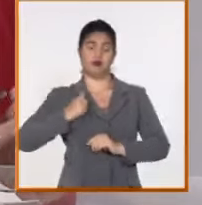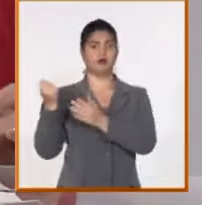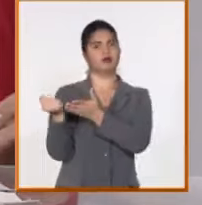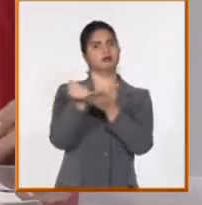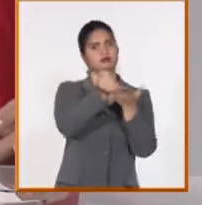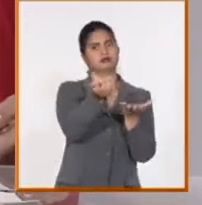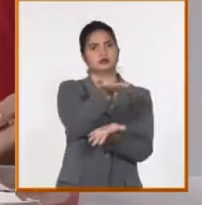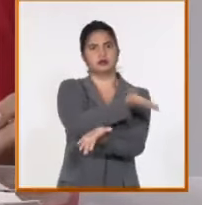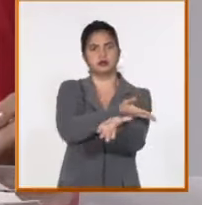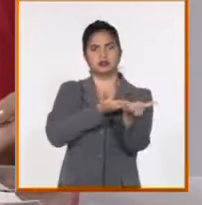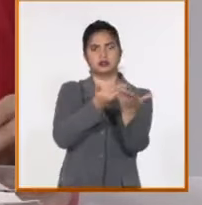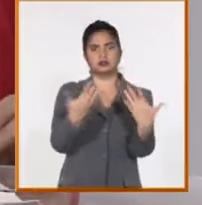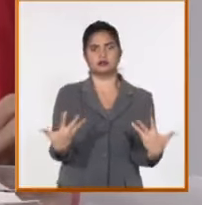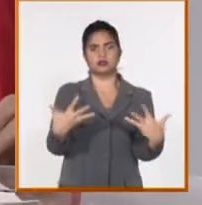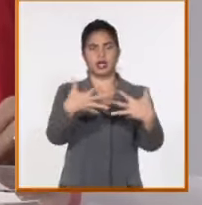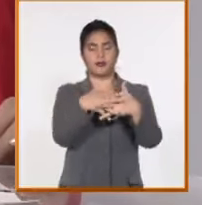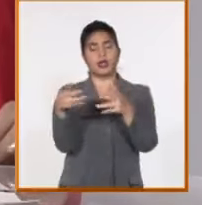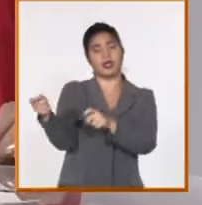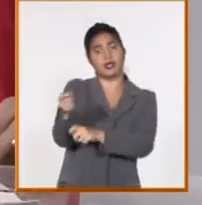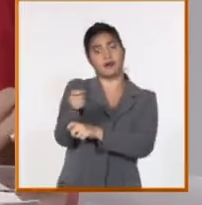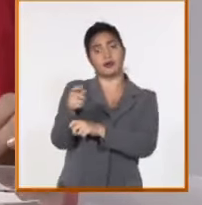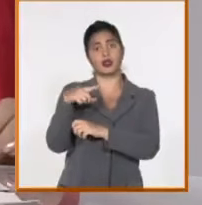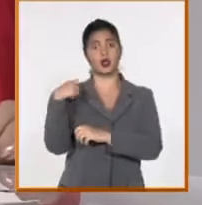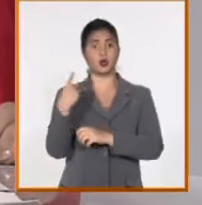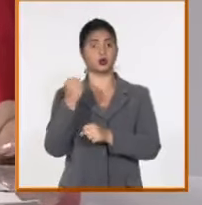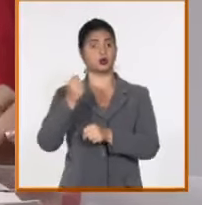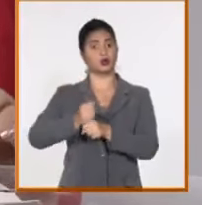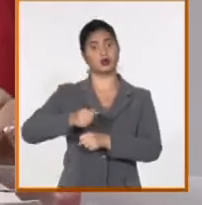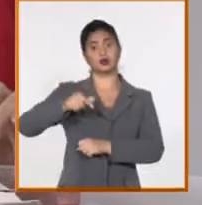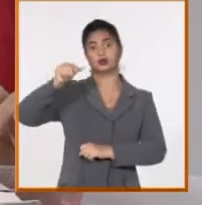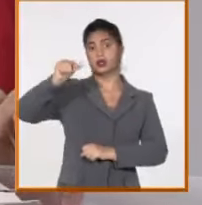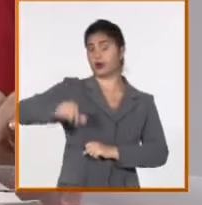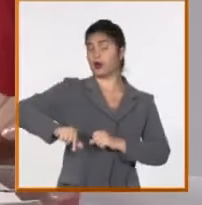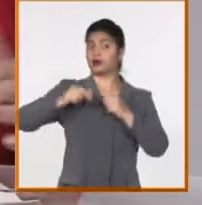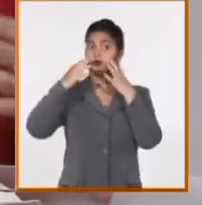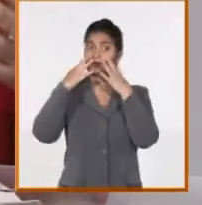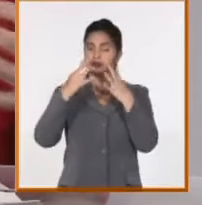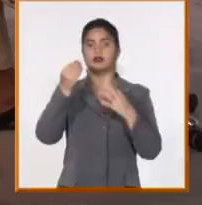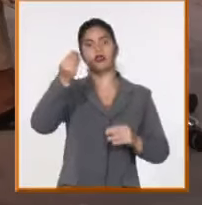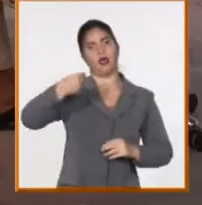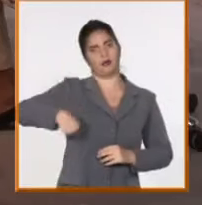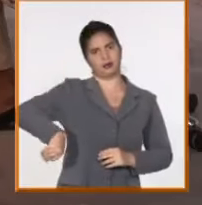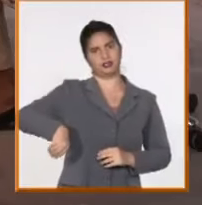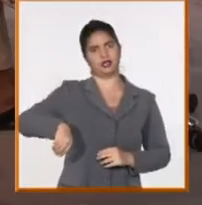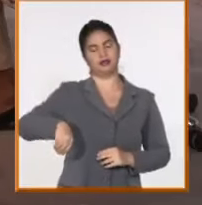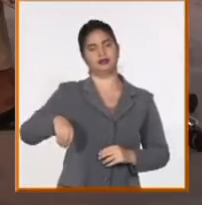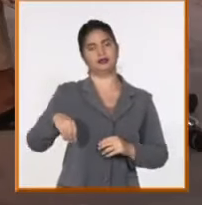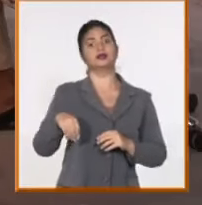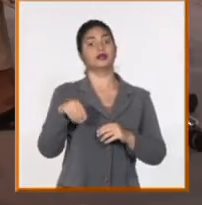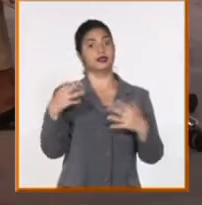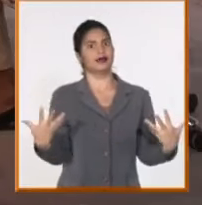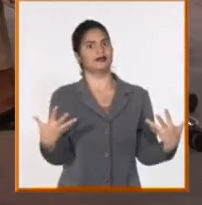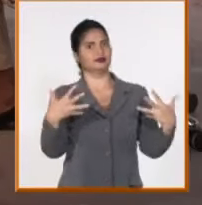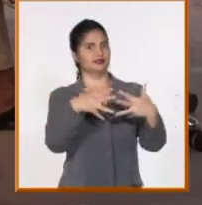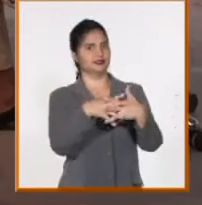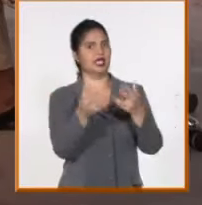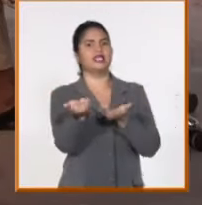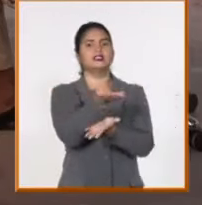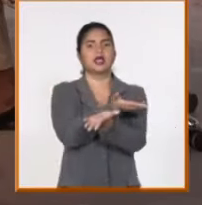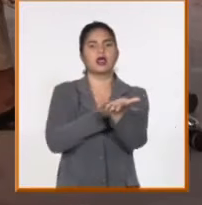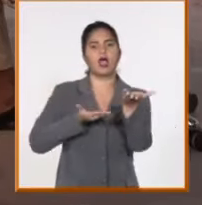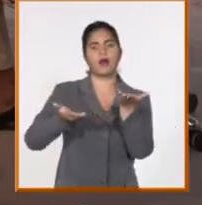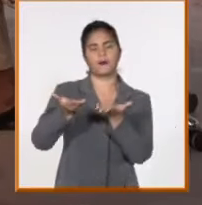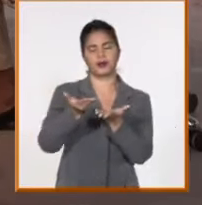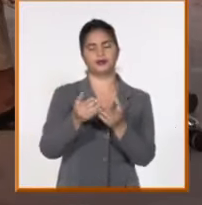trabajadores la preparación de nuestros trabajadores pensamos que es una oportunidad también para nosotros la asociación con esta con esta forma de